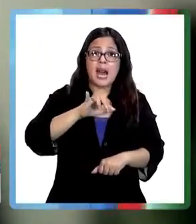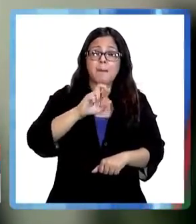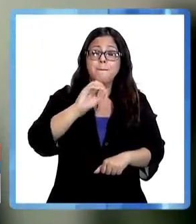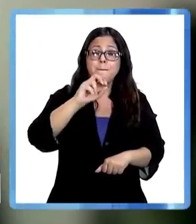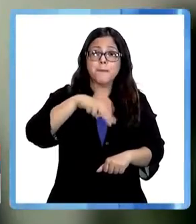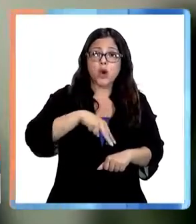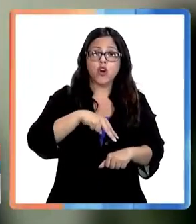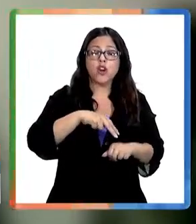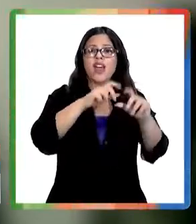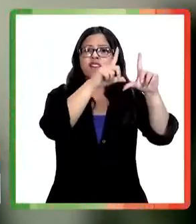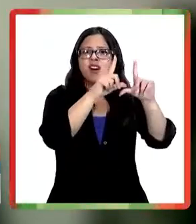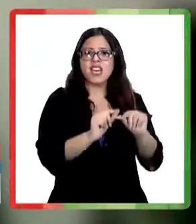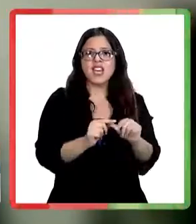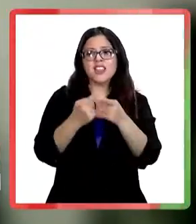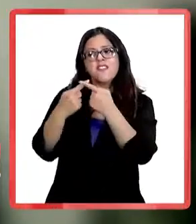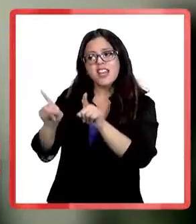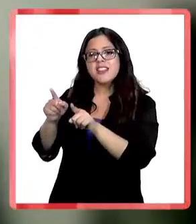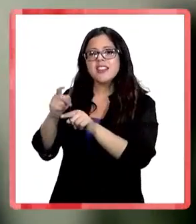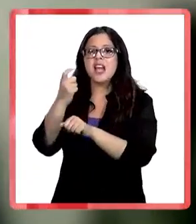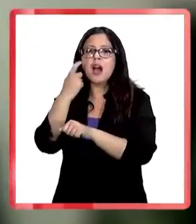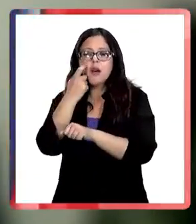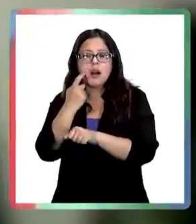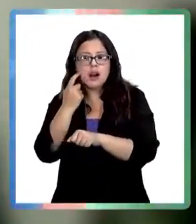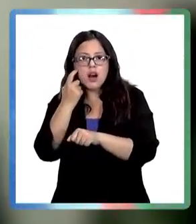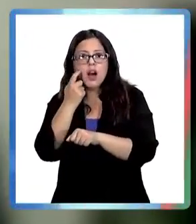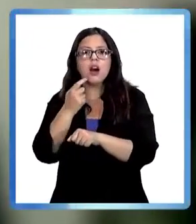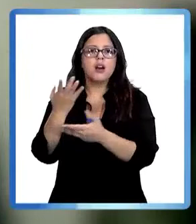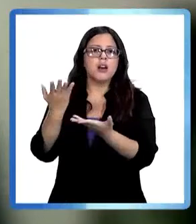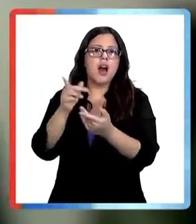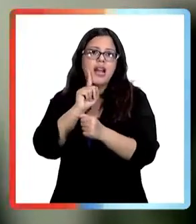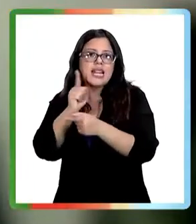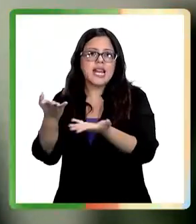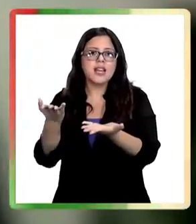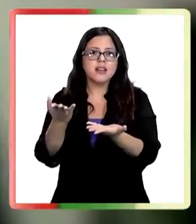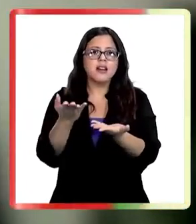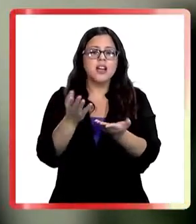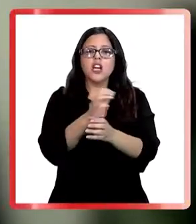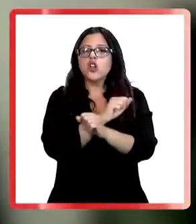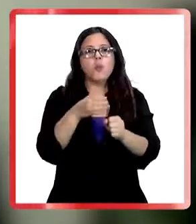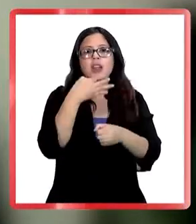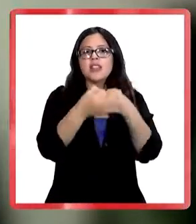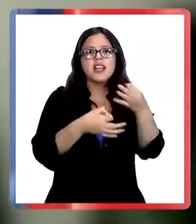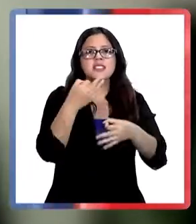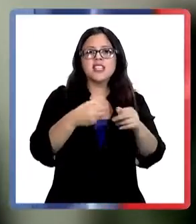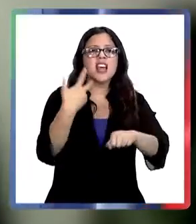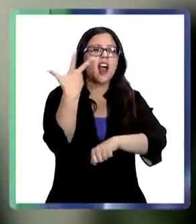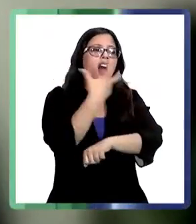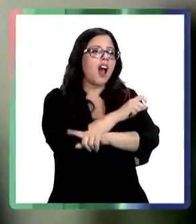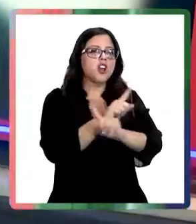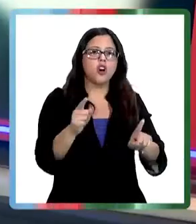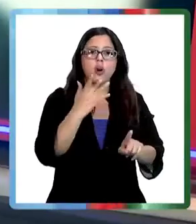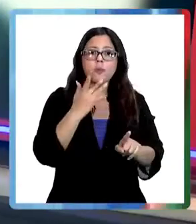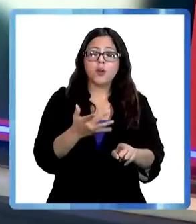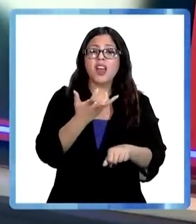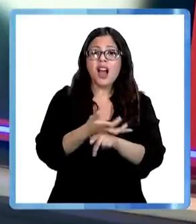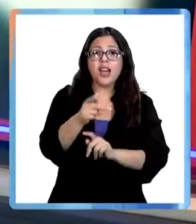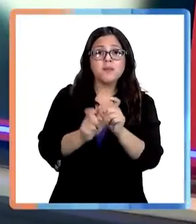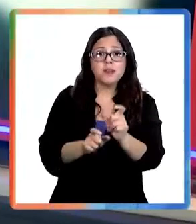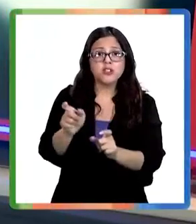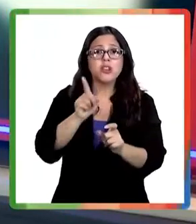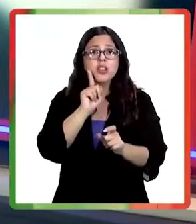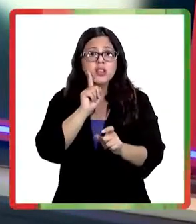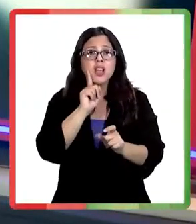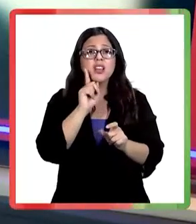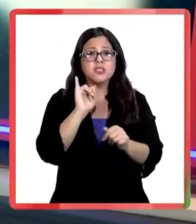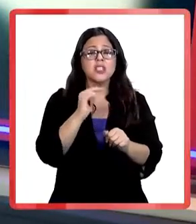bajísimo comparado con tener un sarampión. Y esa es la mirada que hay que tener. Nadie puede decir que las vacunas son inocuas porque efectivamente hay personas